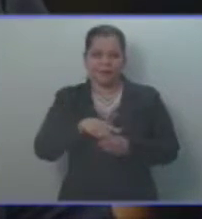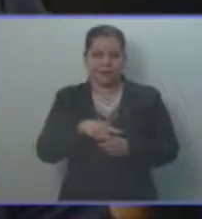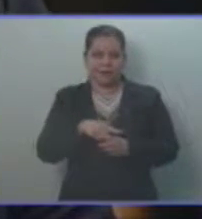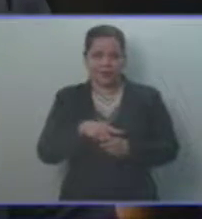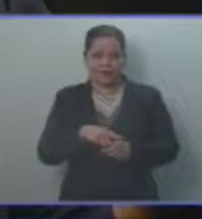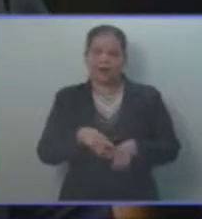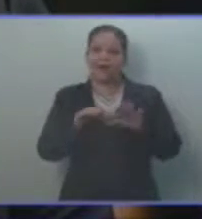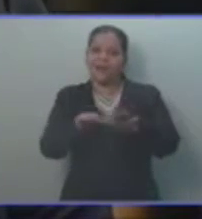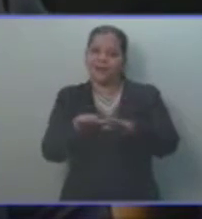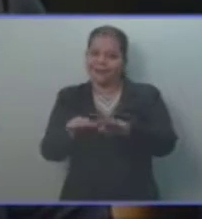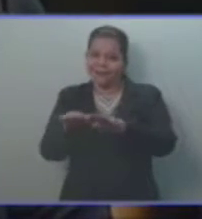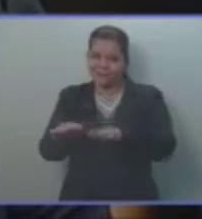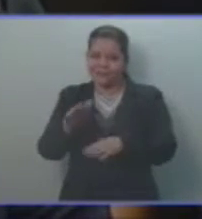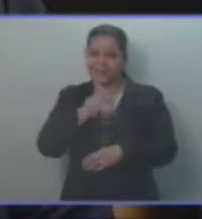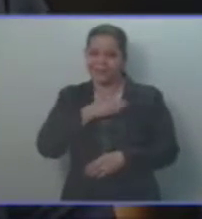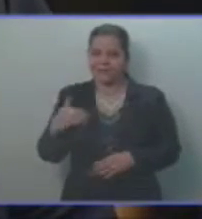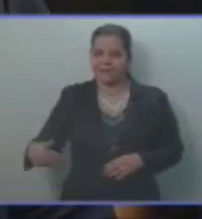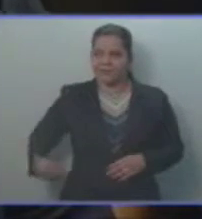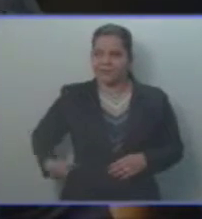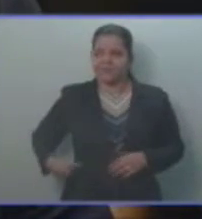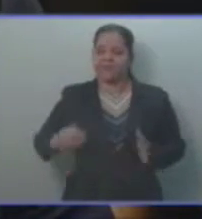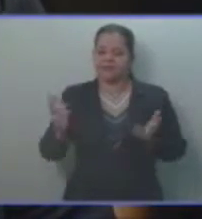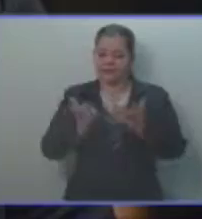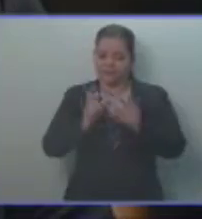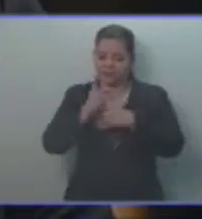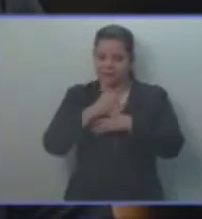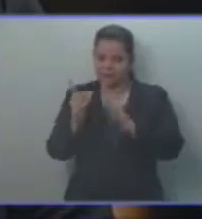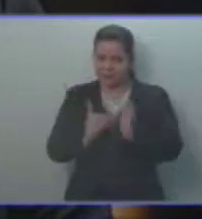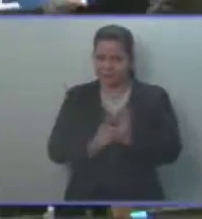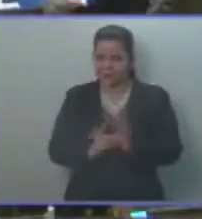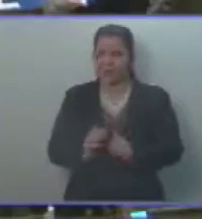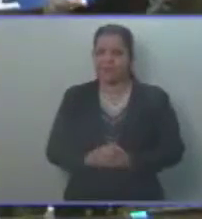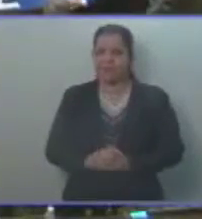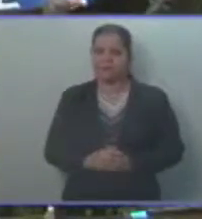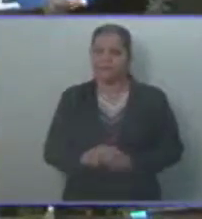Muchísimas gracias, presidente, colegas diputados. Tiene la palabra la diputada.